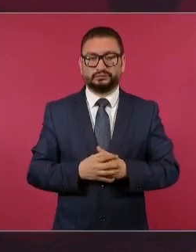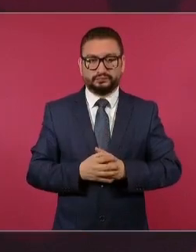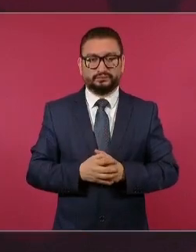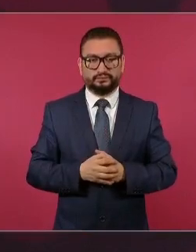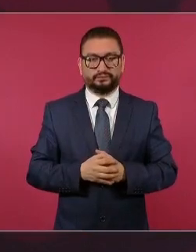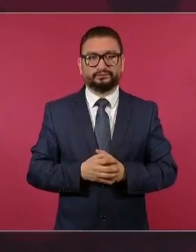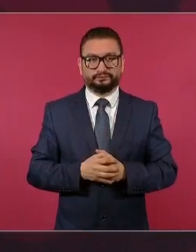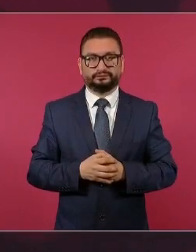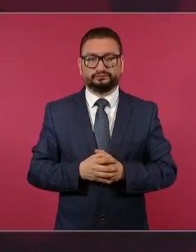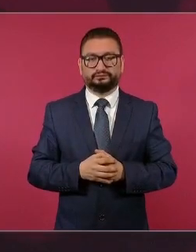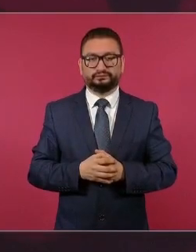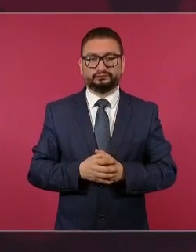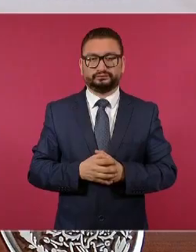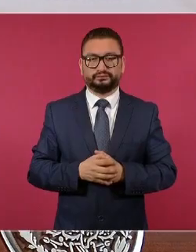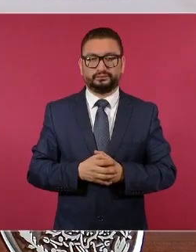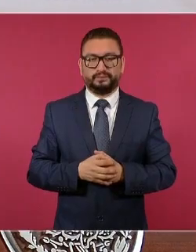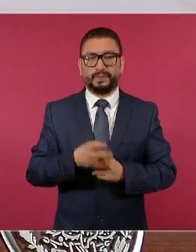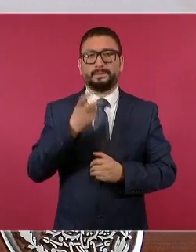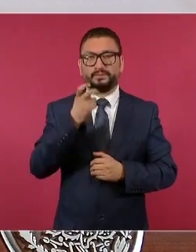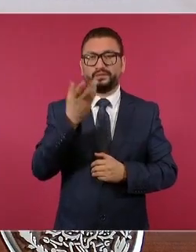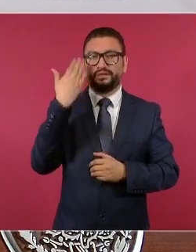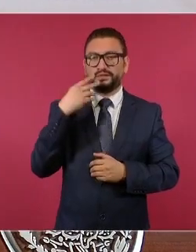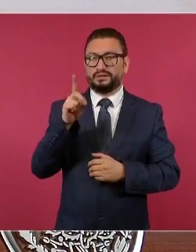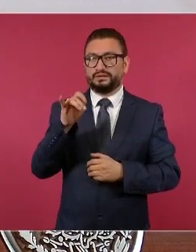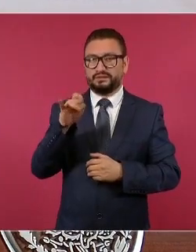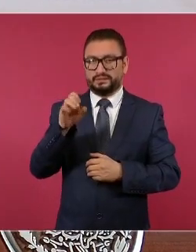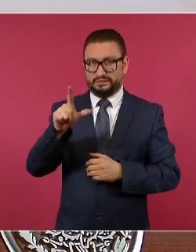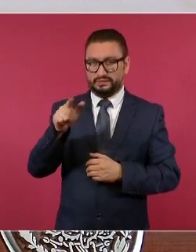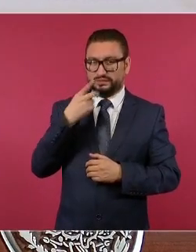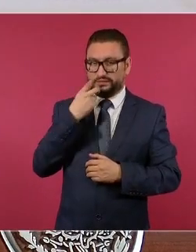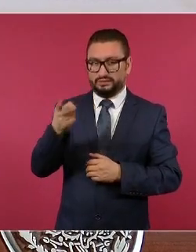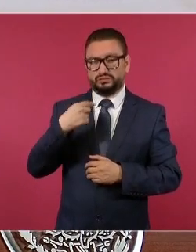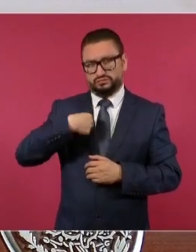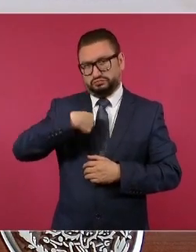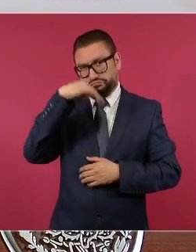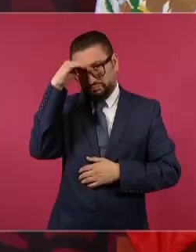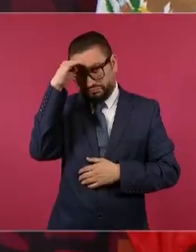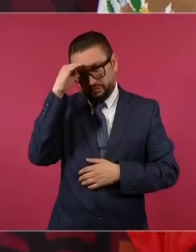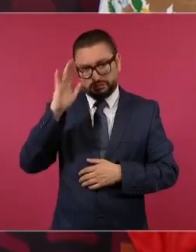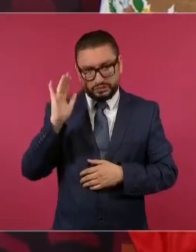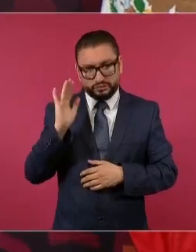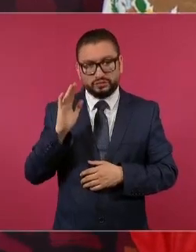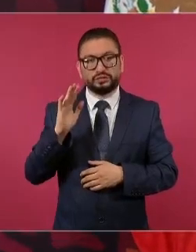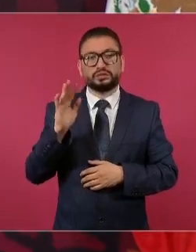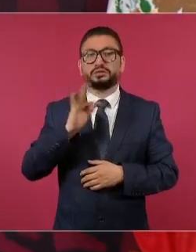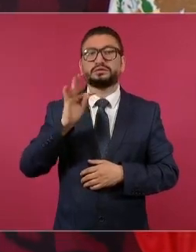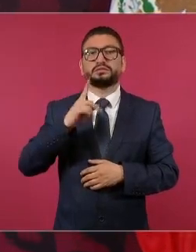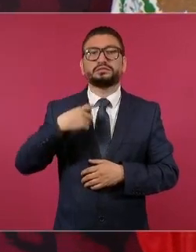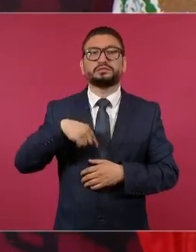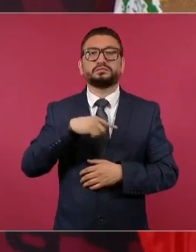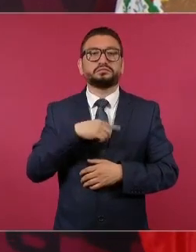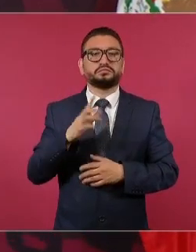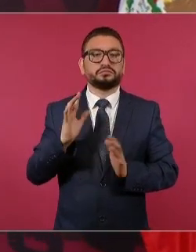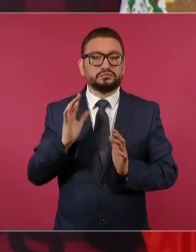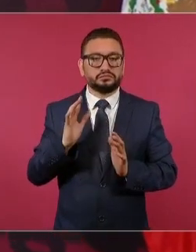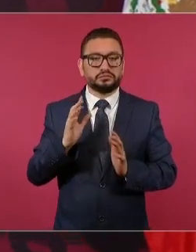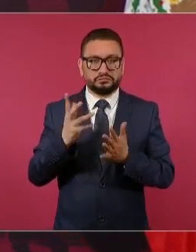Es muy bello. Entonces le decía a Daniel, yo pensando, ¿no?, de que le íbamos a ganar.